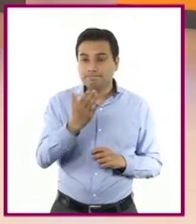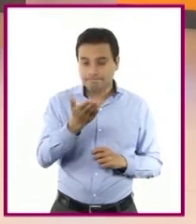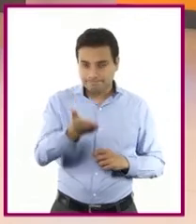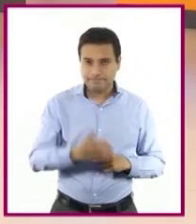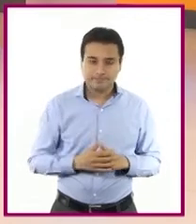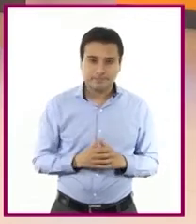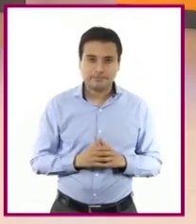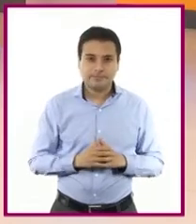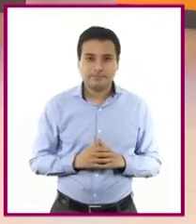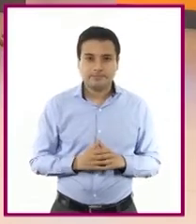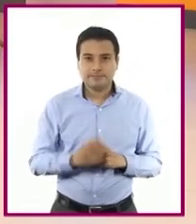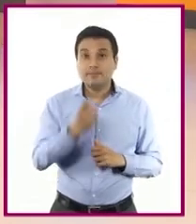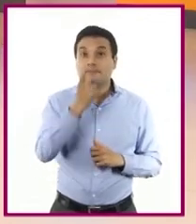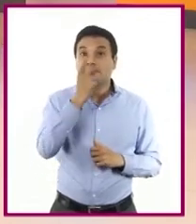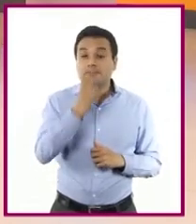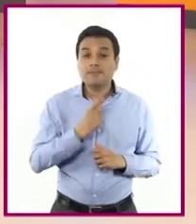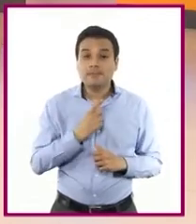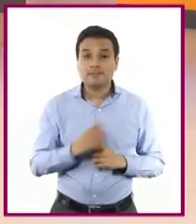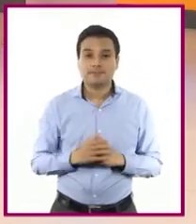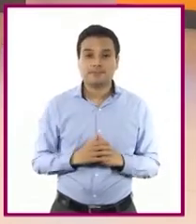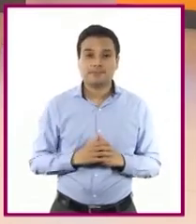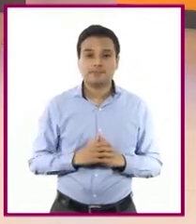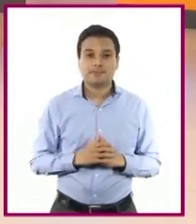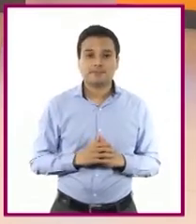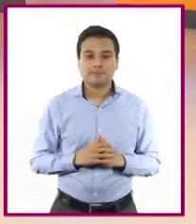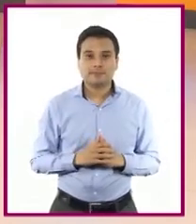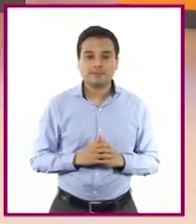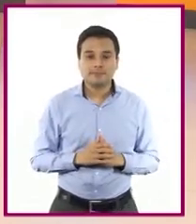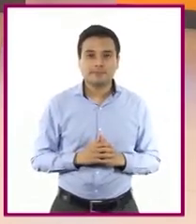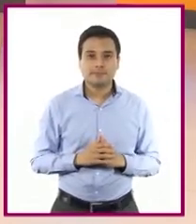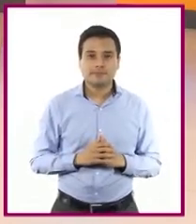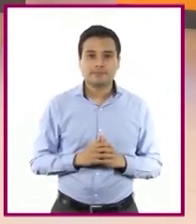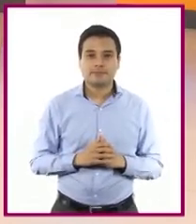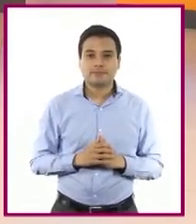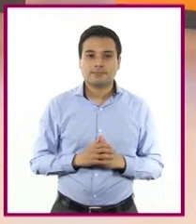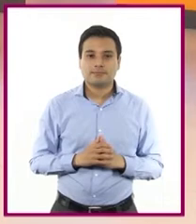Lisandro, por favor, danos tu respuesta.